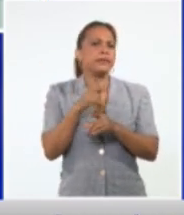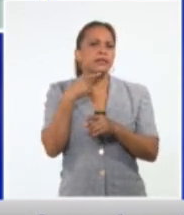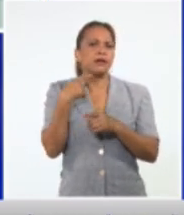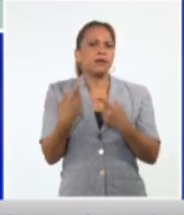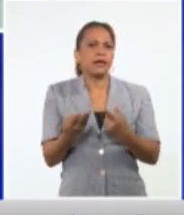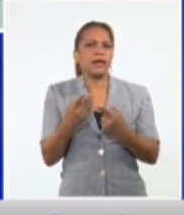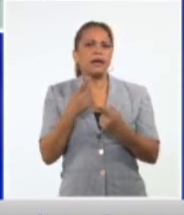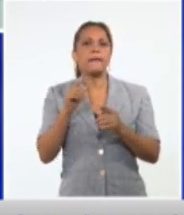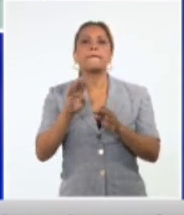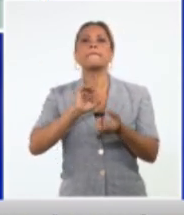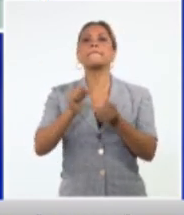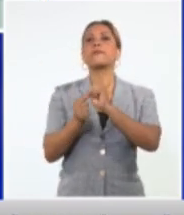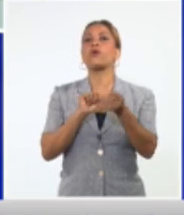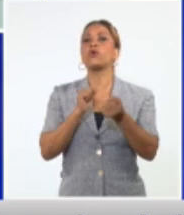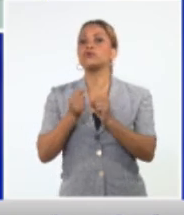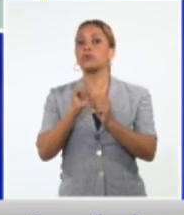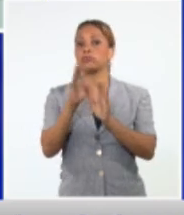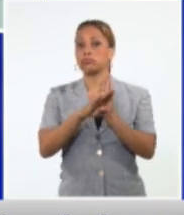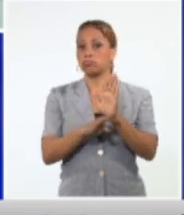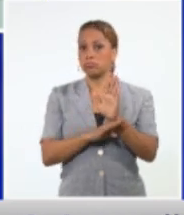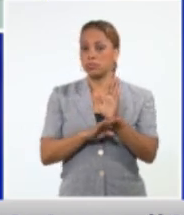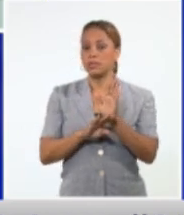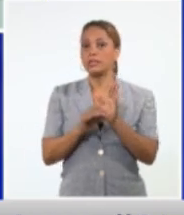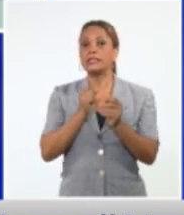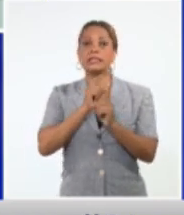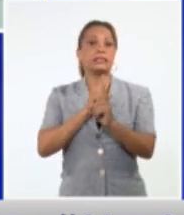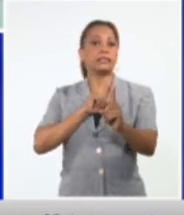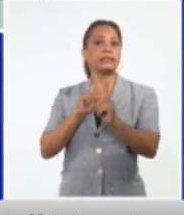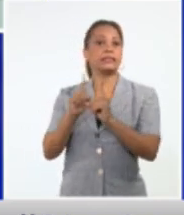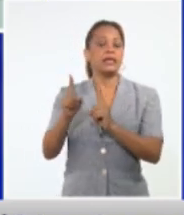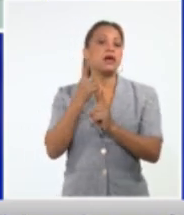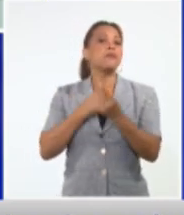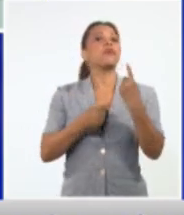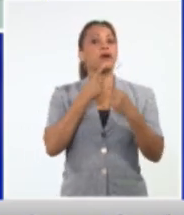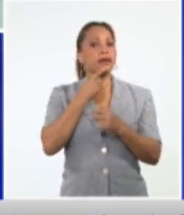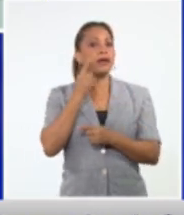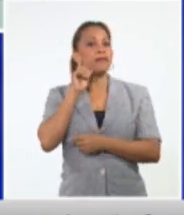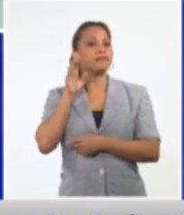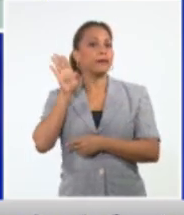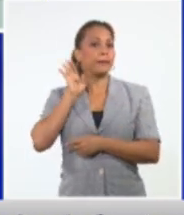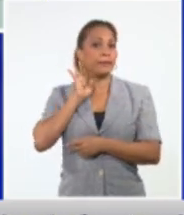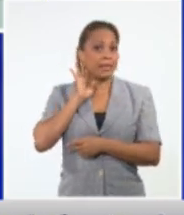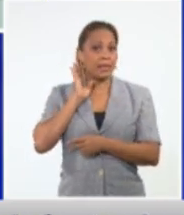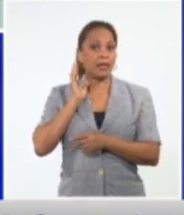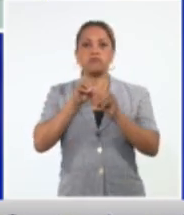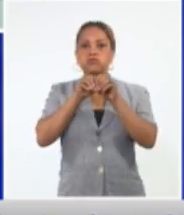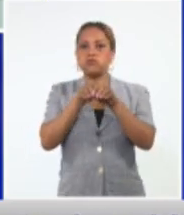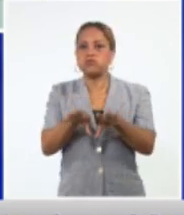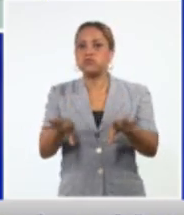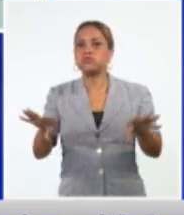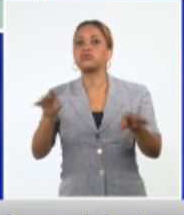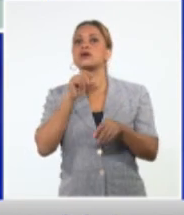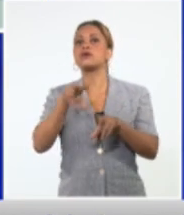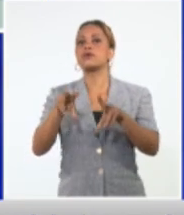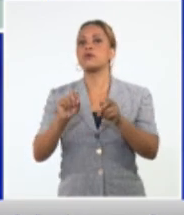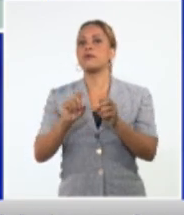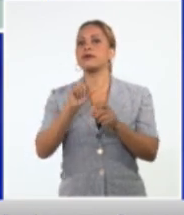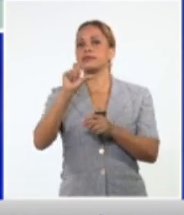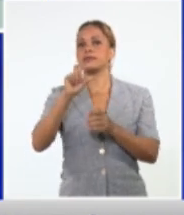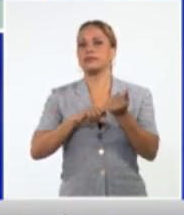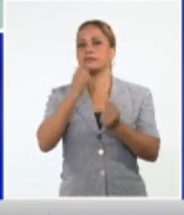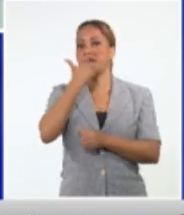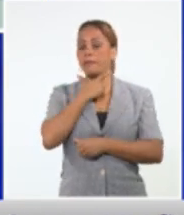medidas de restricción para, porque ya venían asistiendo a un incremento en el número de casos y